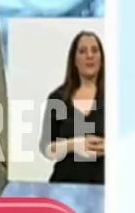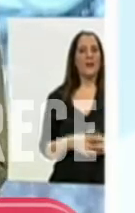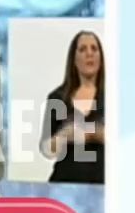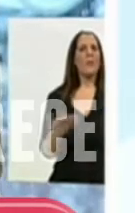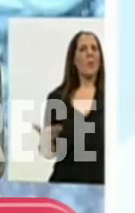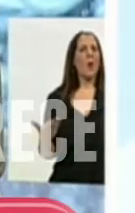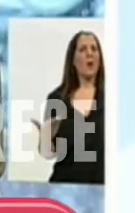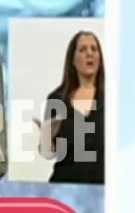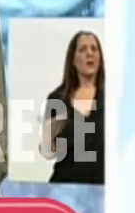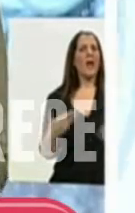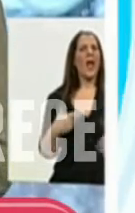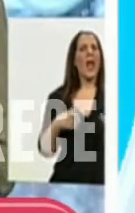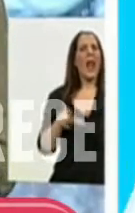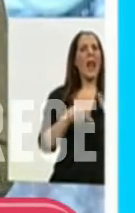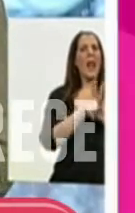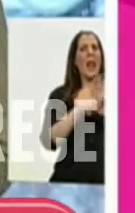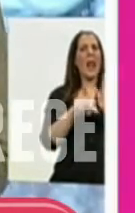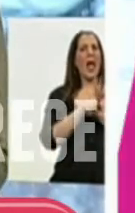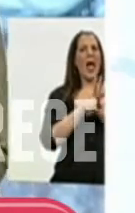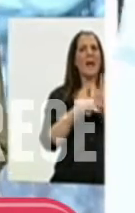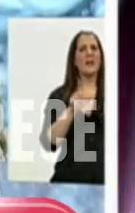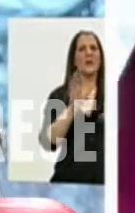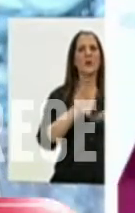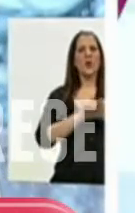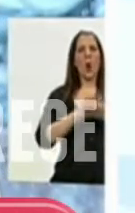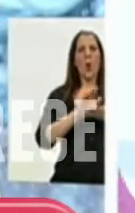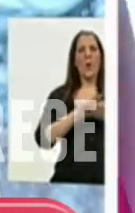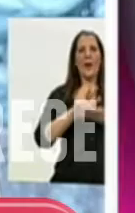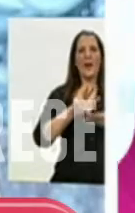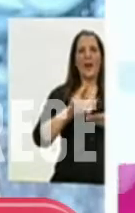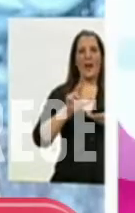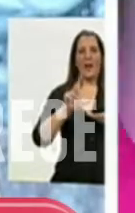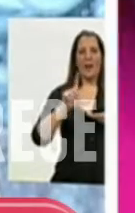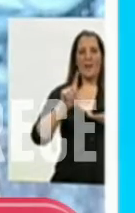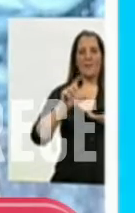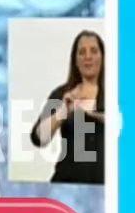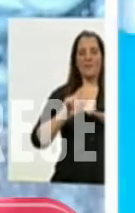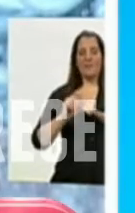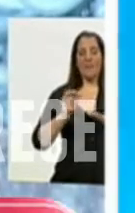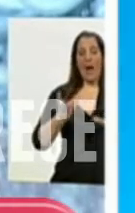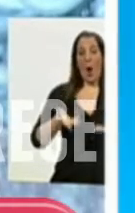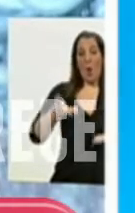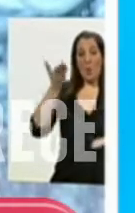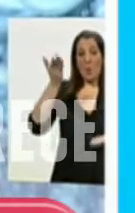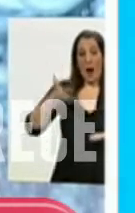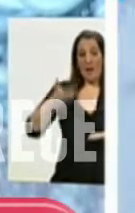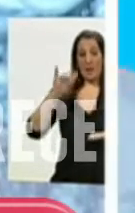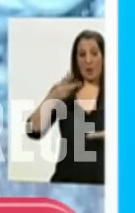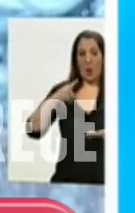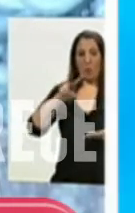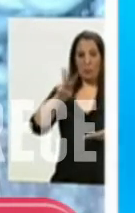dólares en las oficinas de La Rosadita que mostró Telenoche. Ese es el caso por el cual ahora está imputada Cristina a partir de la declaración de Fariña. Pero hay dos